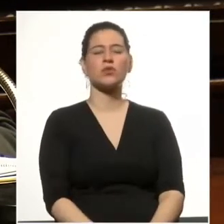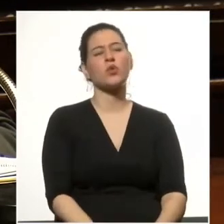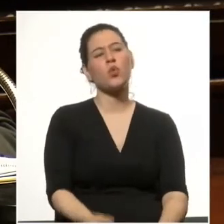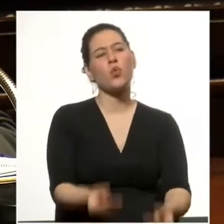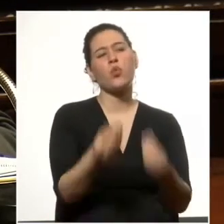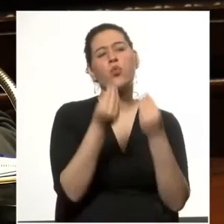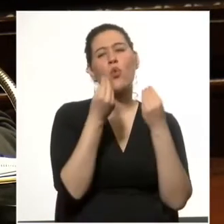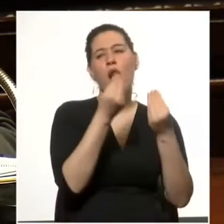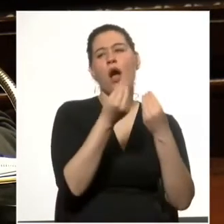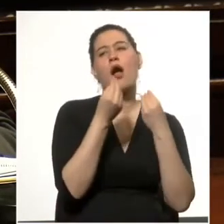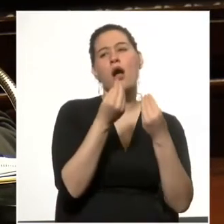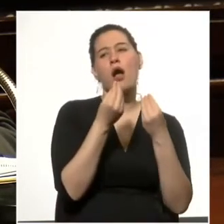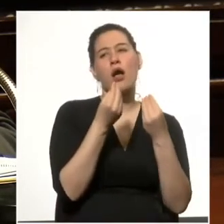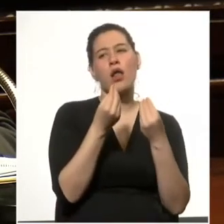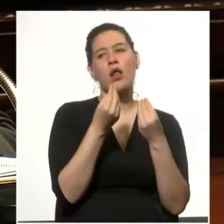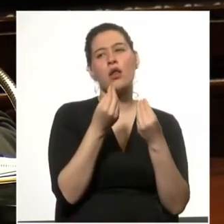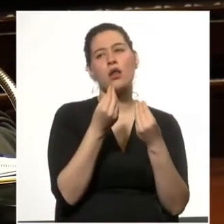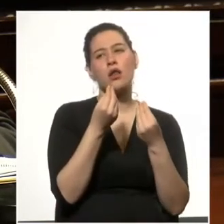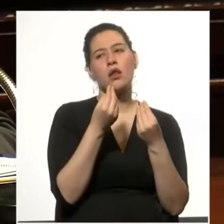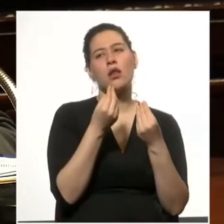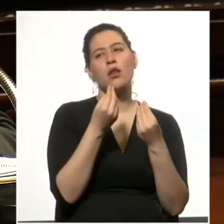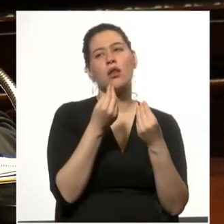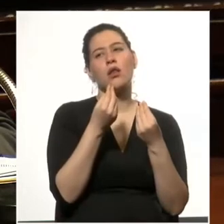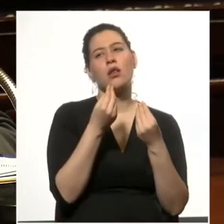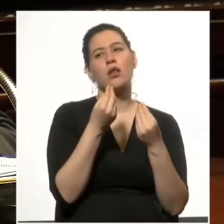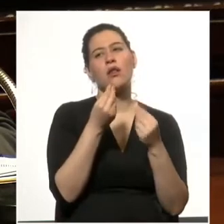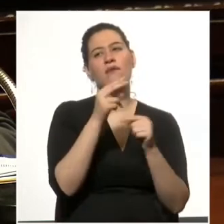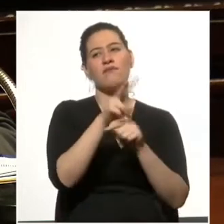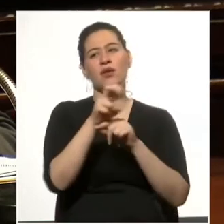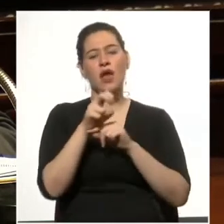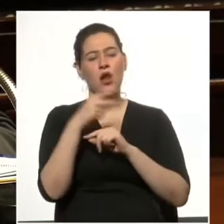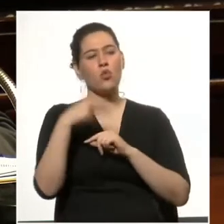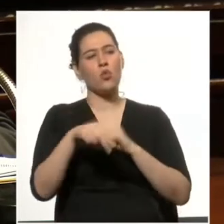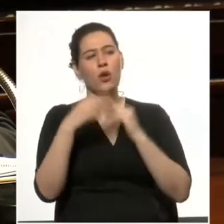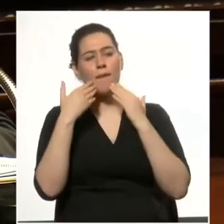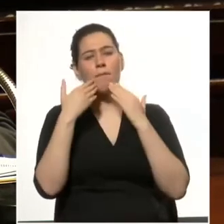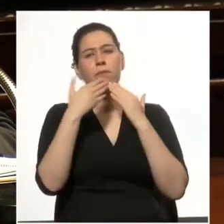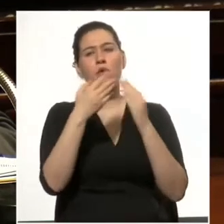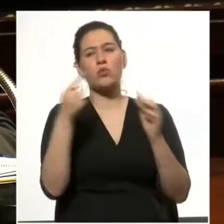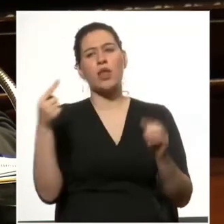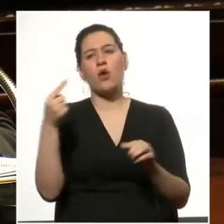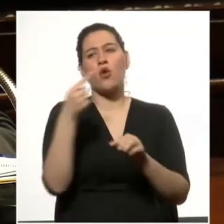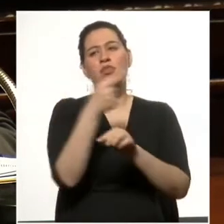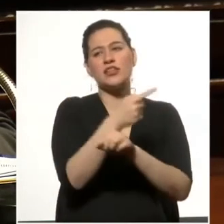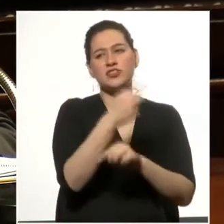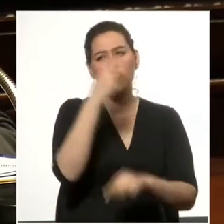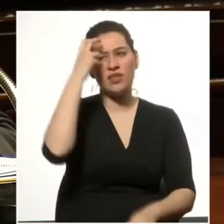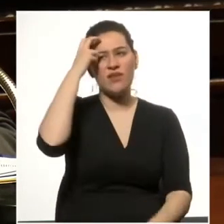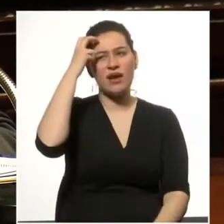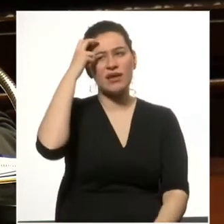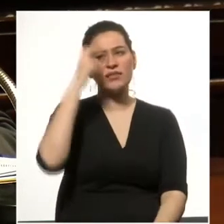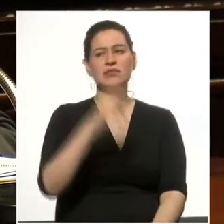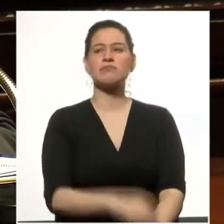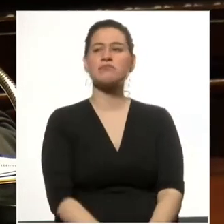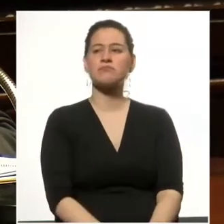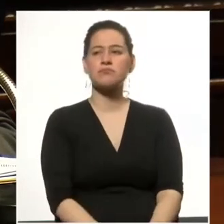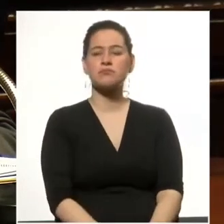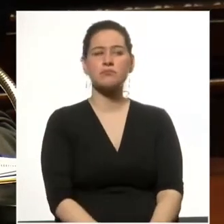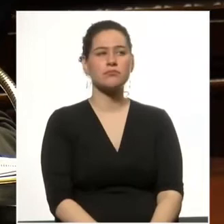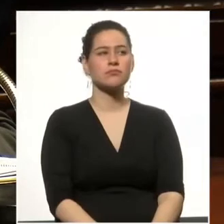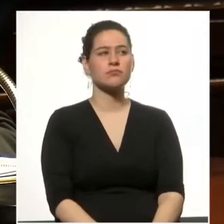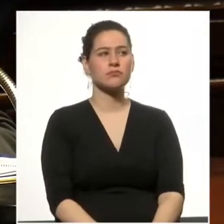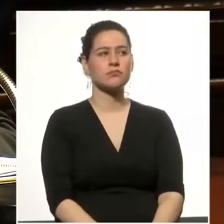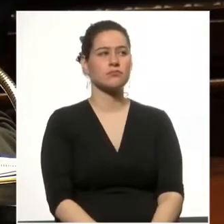la razón que tuvo el fiscal para no preguntar por esa clara contradicción de Vázquez?